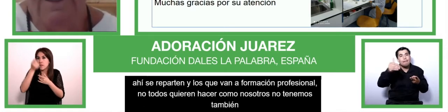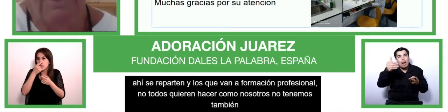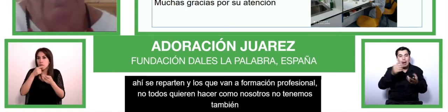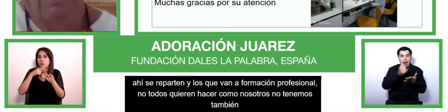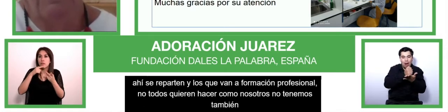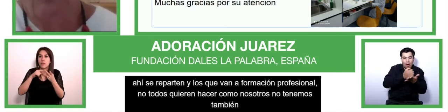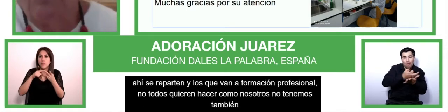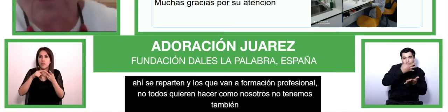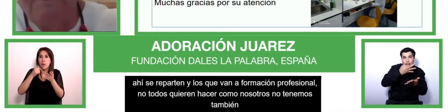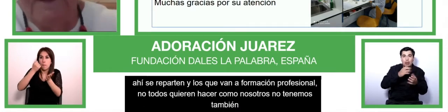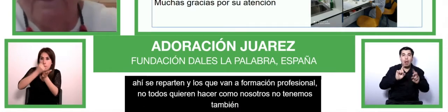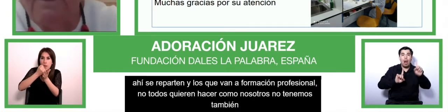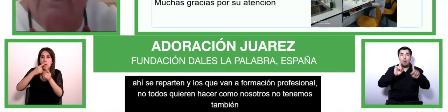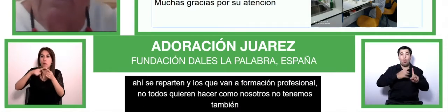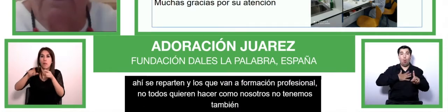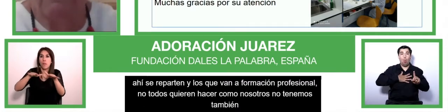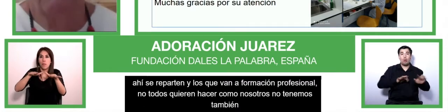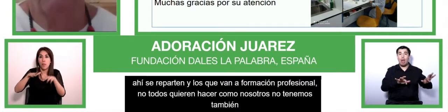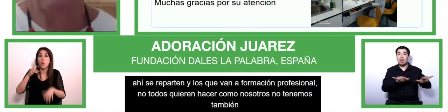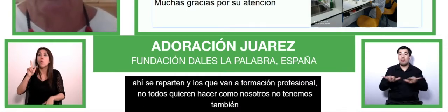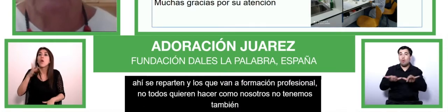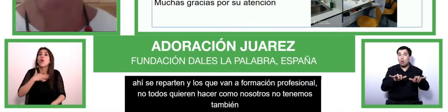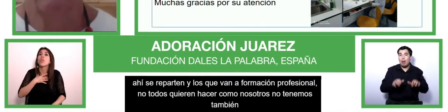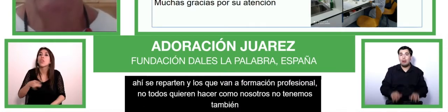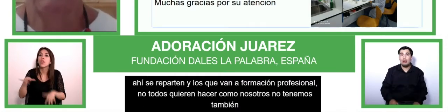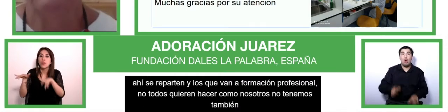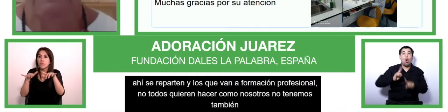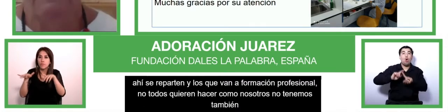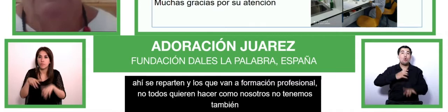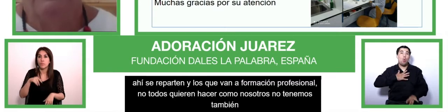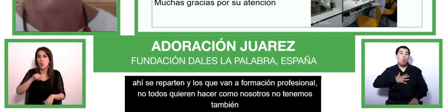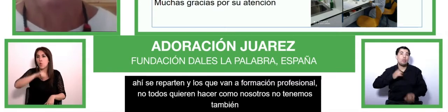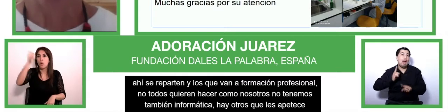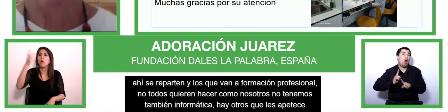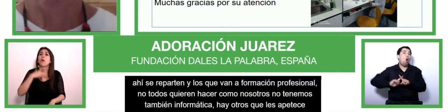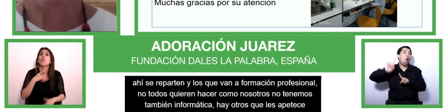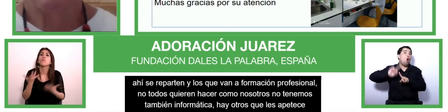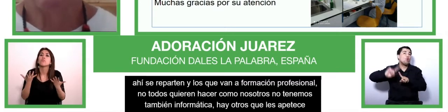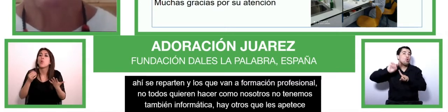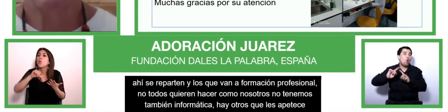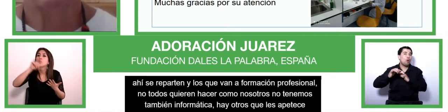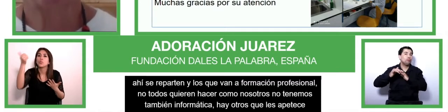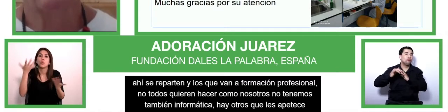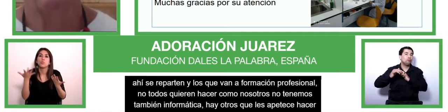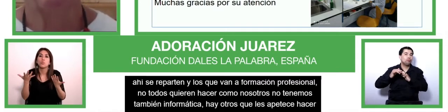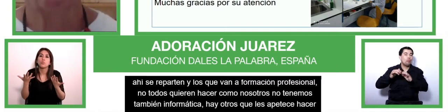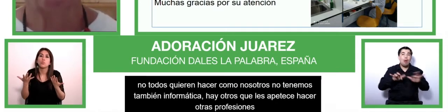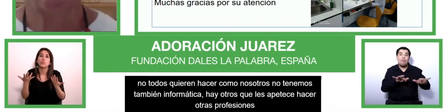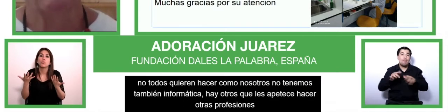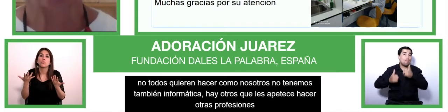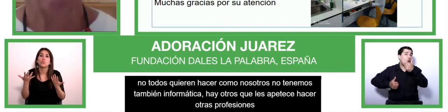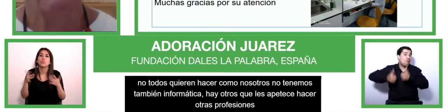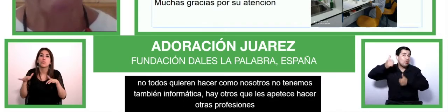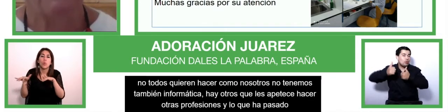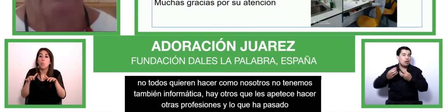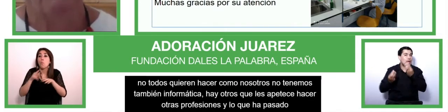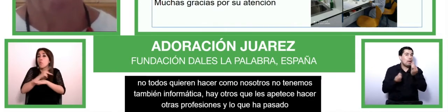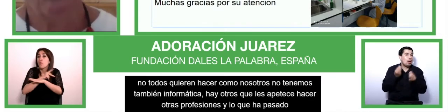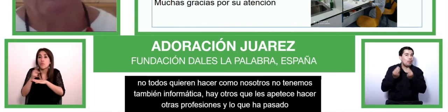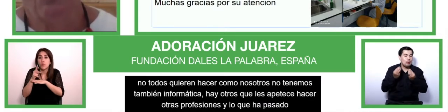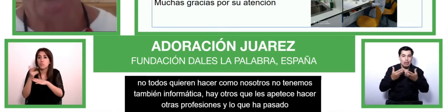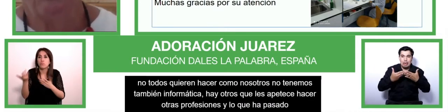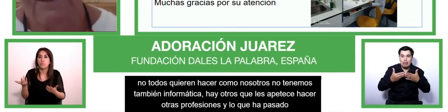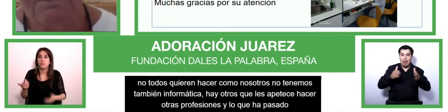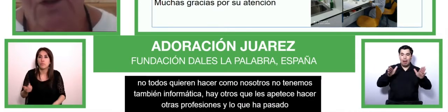informática. Hay otros que les apetece hacer otras profesiones. Y lo que ha pasado es que se nos han abierto las puertas a